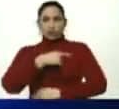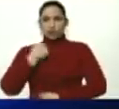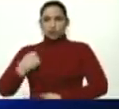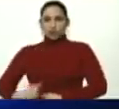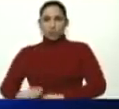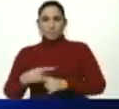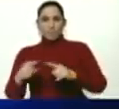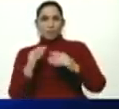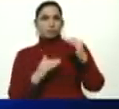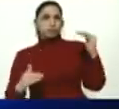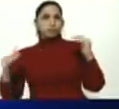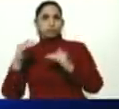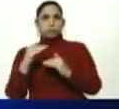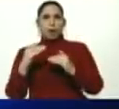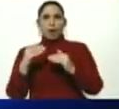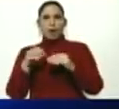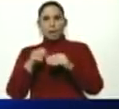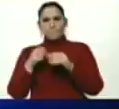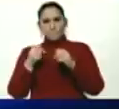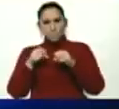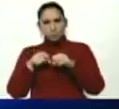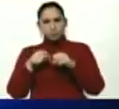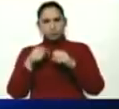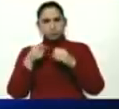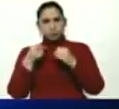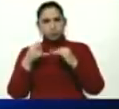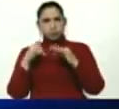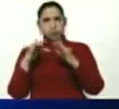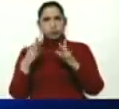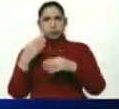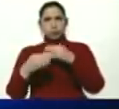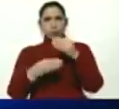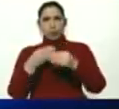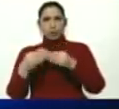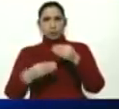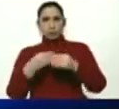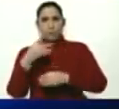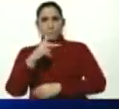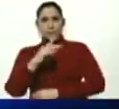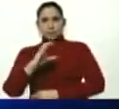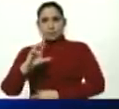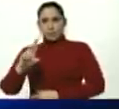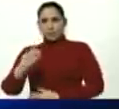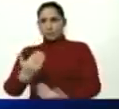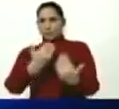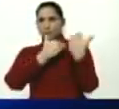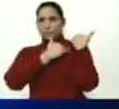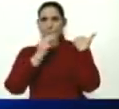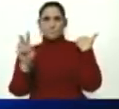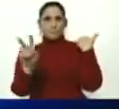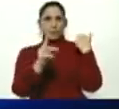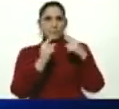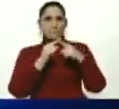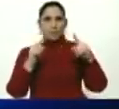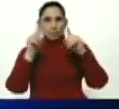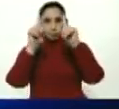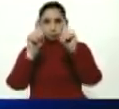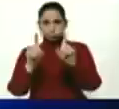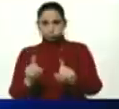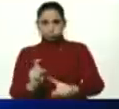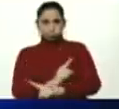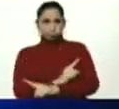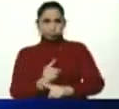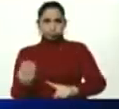para aumentar, para multiplicar la capacidad de realización de pruebas PCR por parte de Venezuela para hacer diagnóstico más rápido